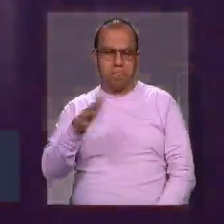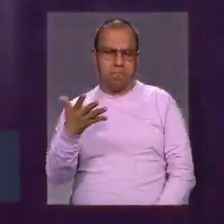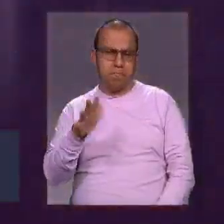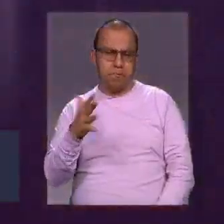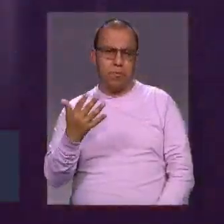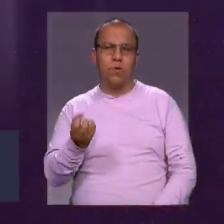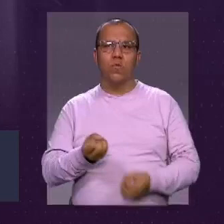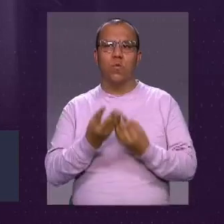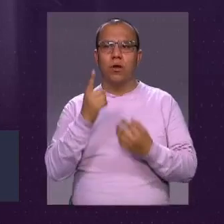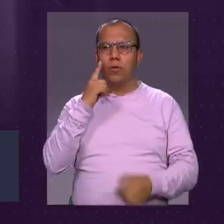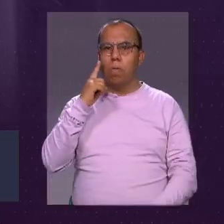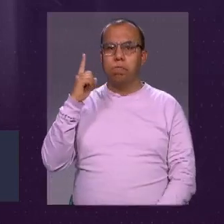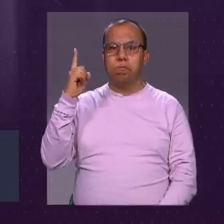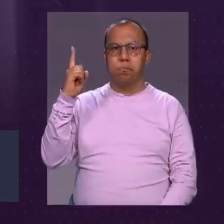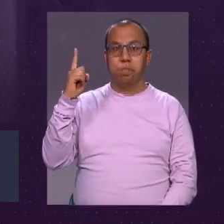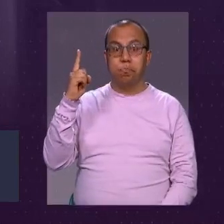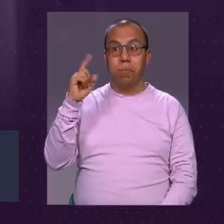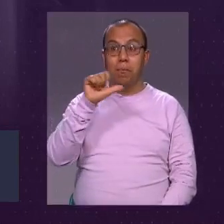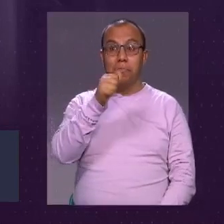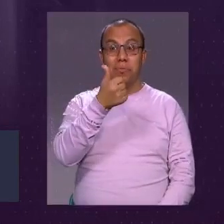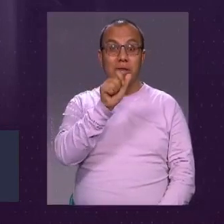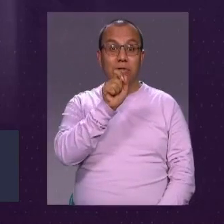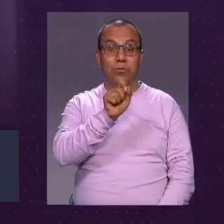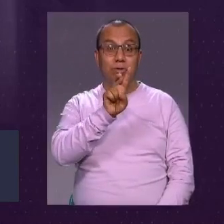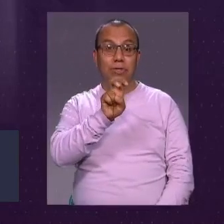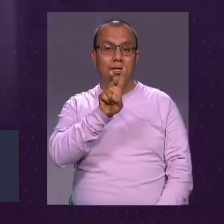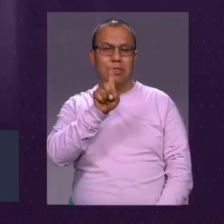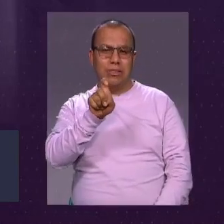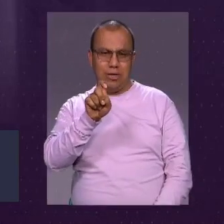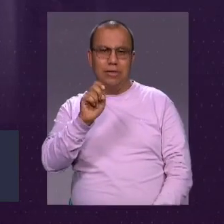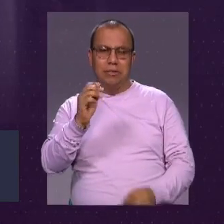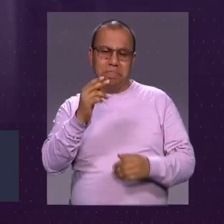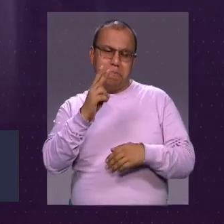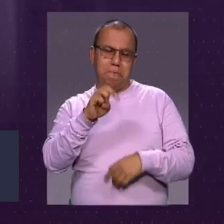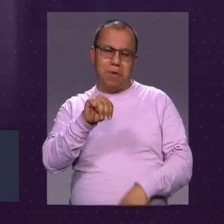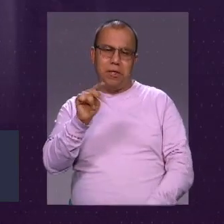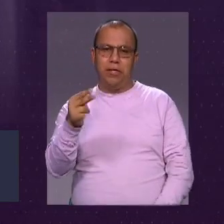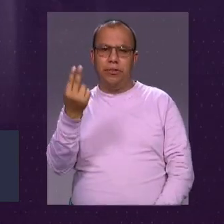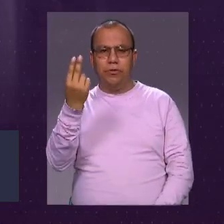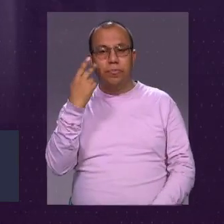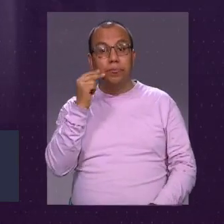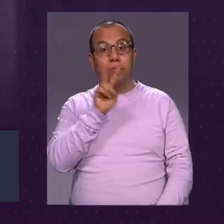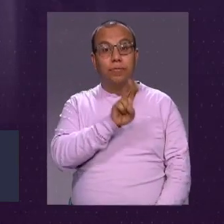de 10.76 metros cúbicos de agua. Además, cerca del